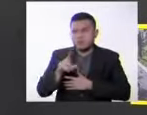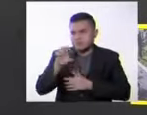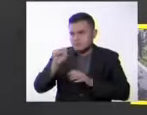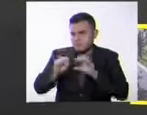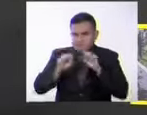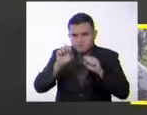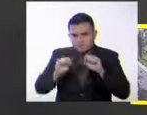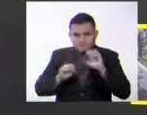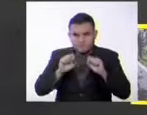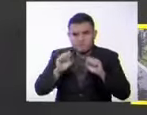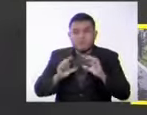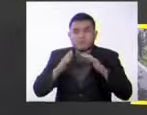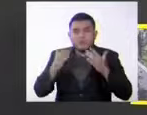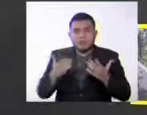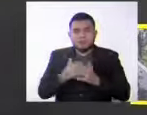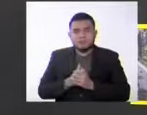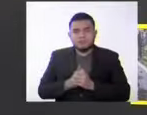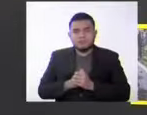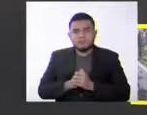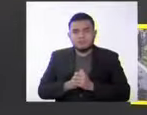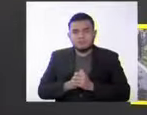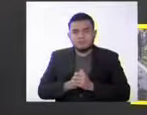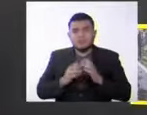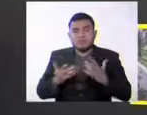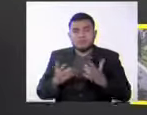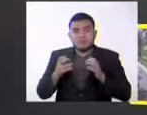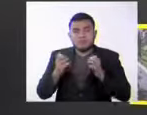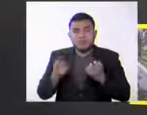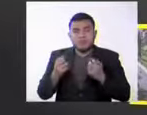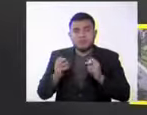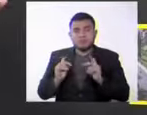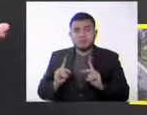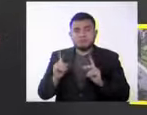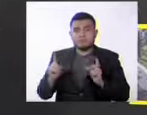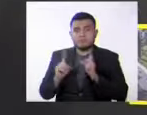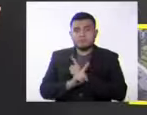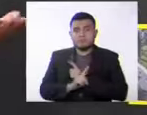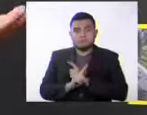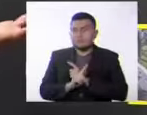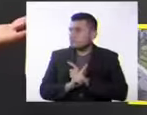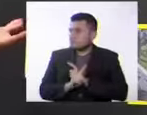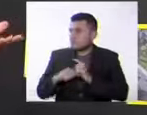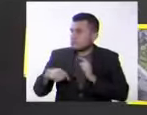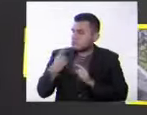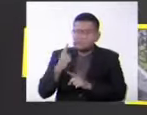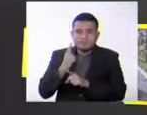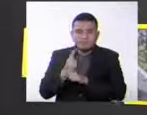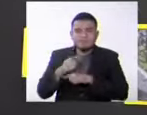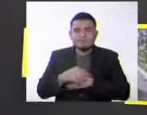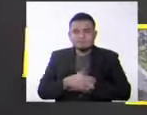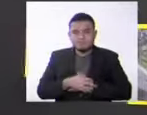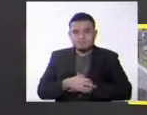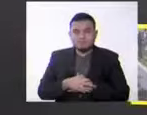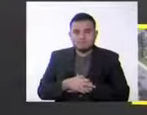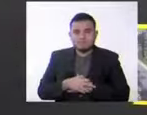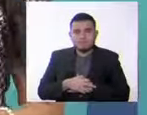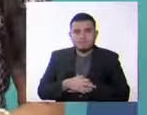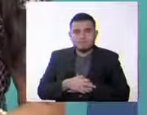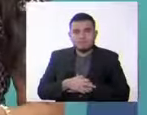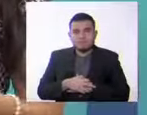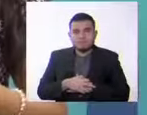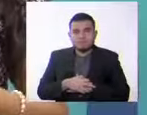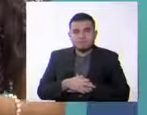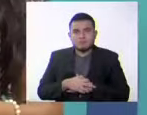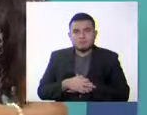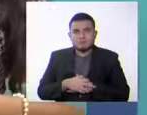identificando. ¿Por qué? Porque muchas veces esos cambios no resultan siempre positivos, Mayra. Así es, porque por